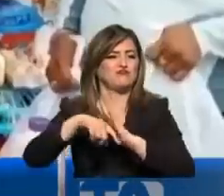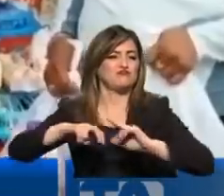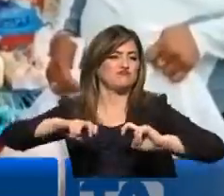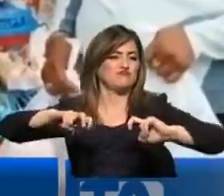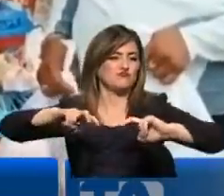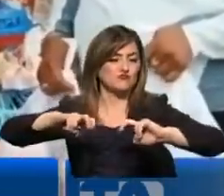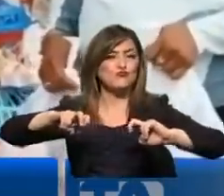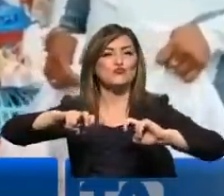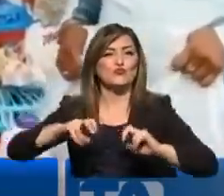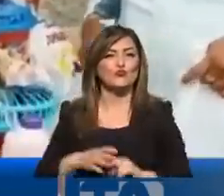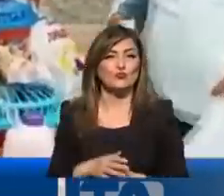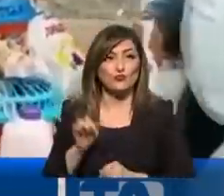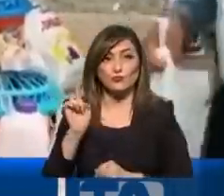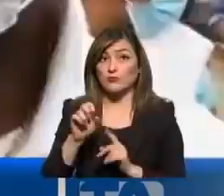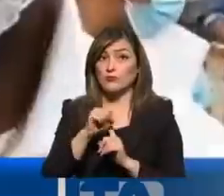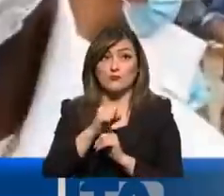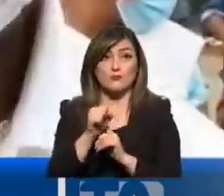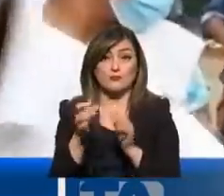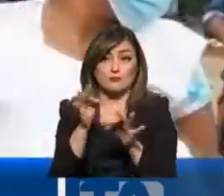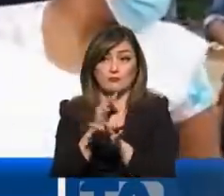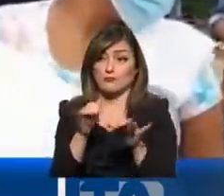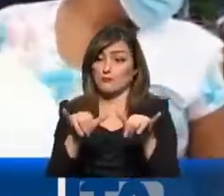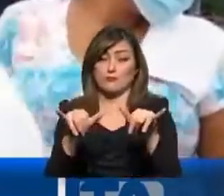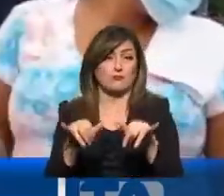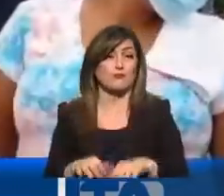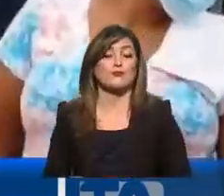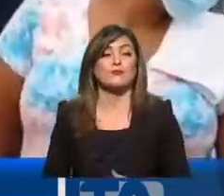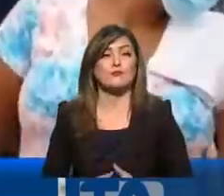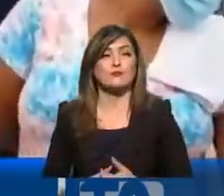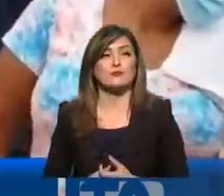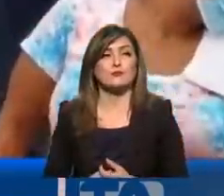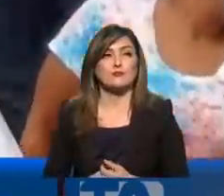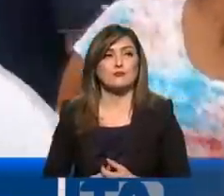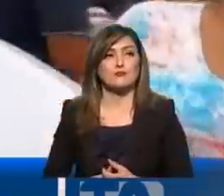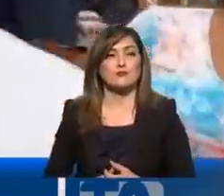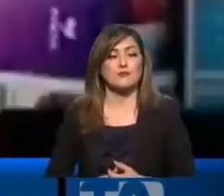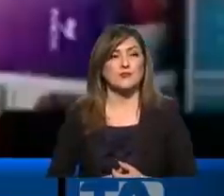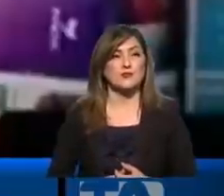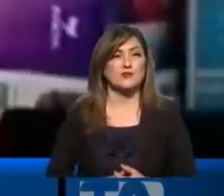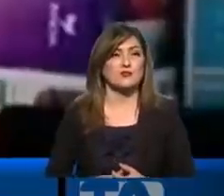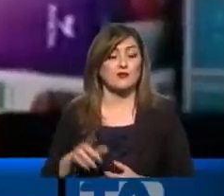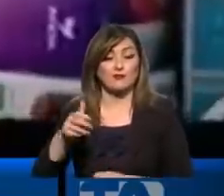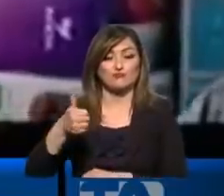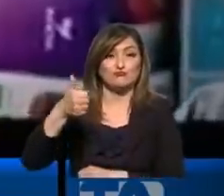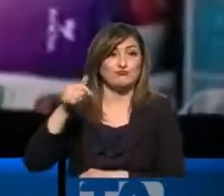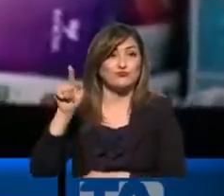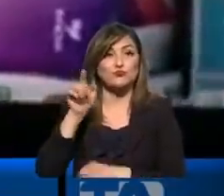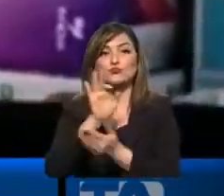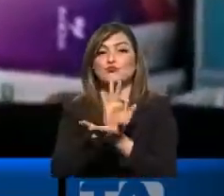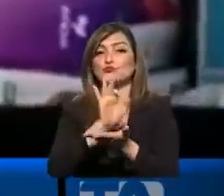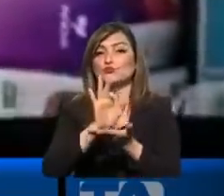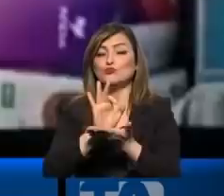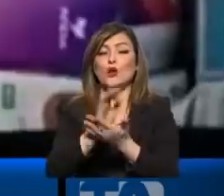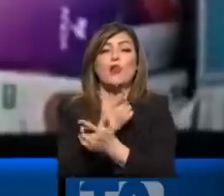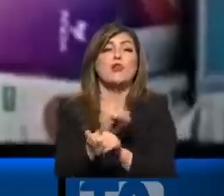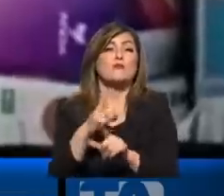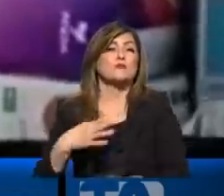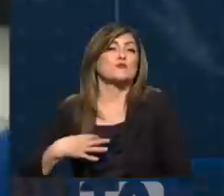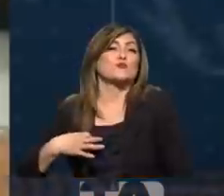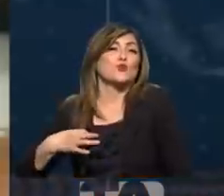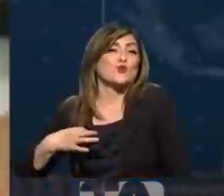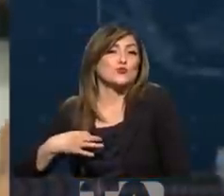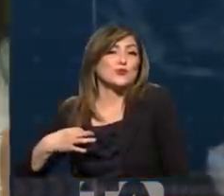el sistema de Nazareno sigue operando. Al momento se espera que su principal promotor rinda una versión libre y